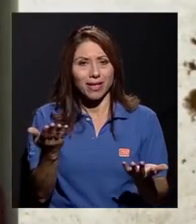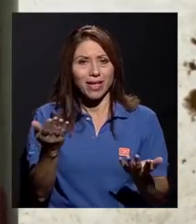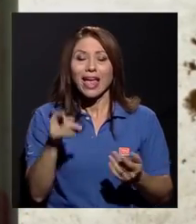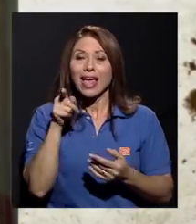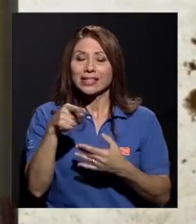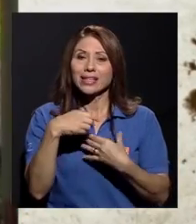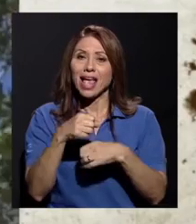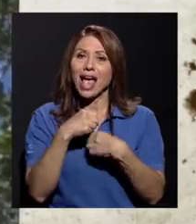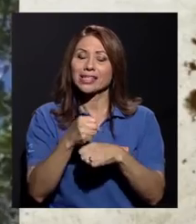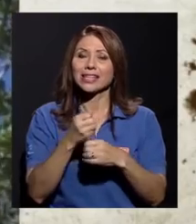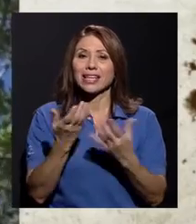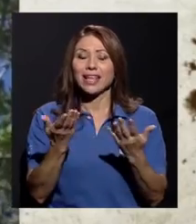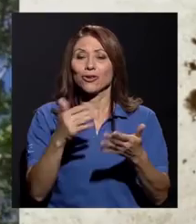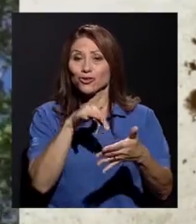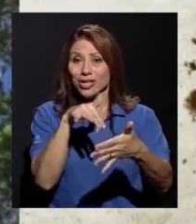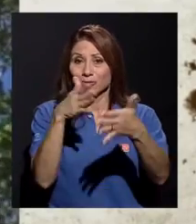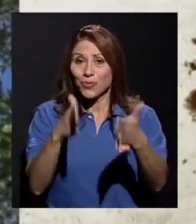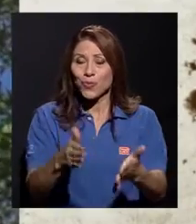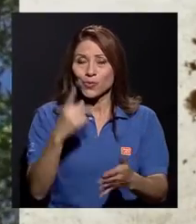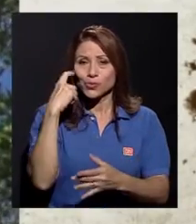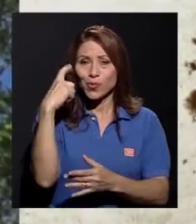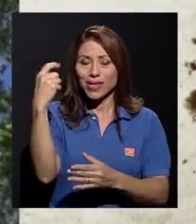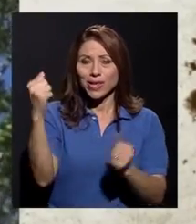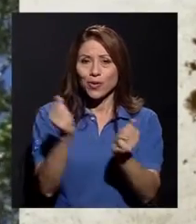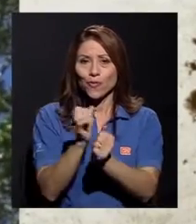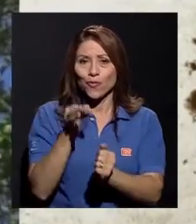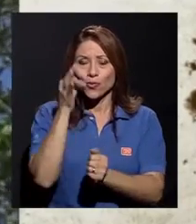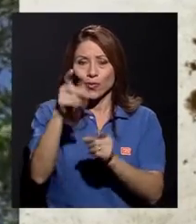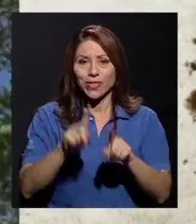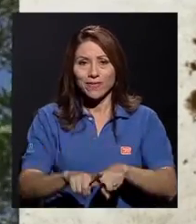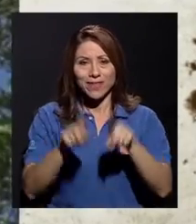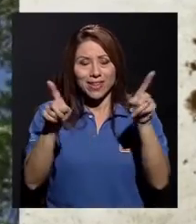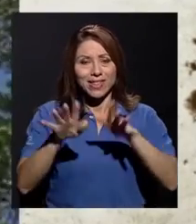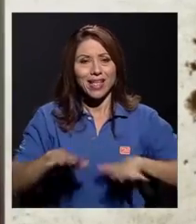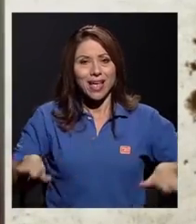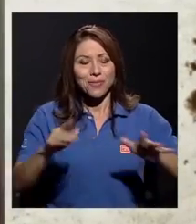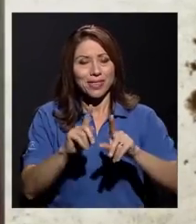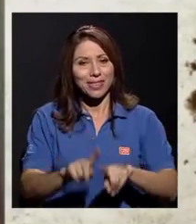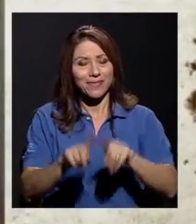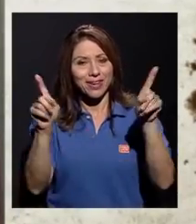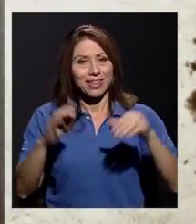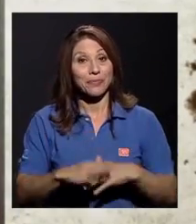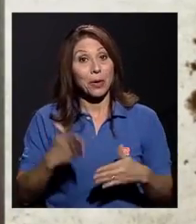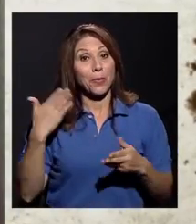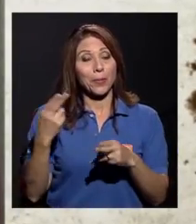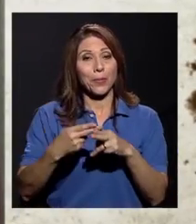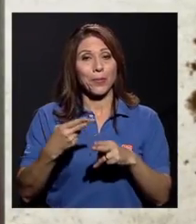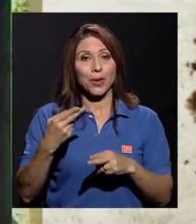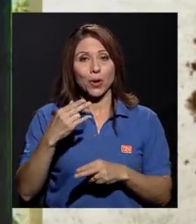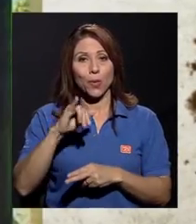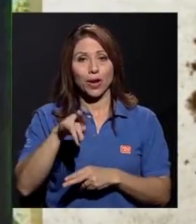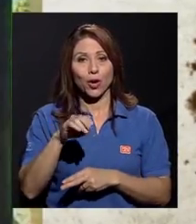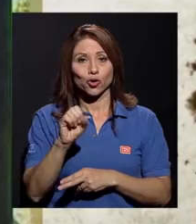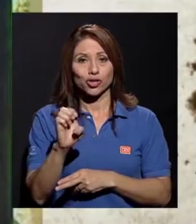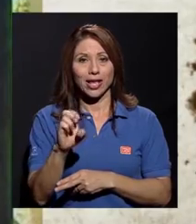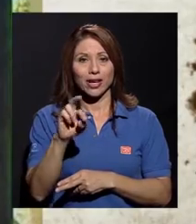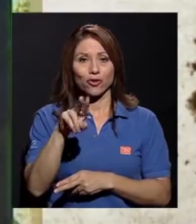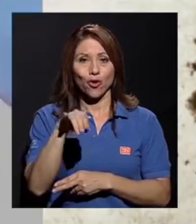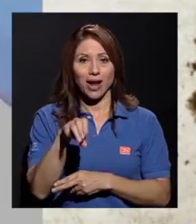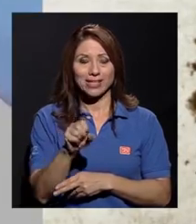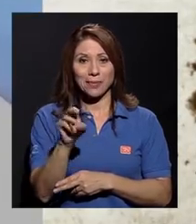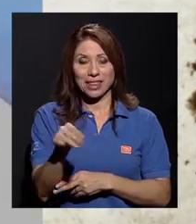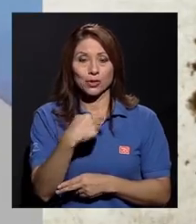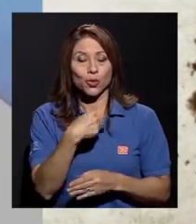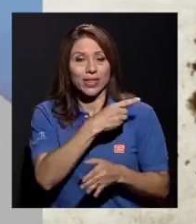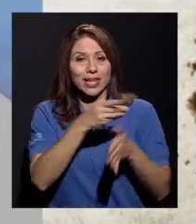es quienes nos hacen que los chicos sueñen con un futuro diferente, con un ambiente diferente. Bueno, mi nombre es José Rojas Méndez, soy